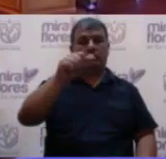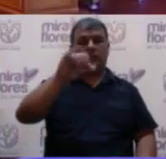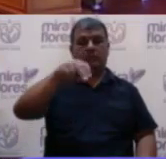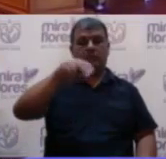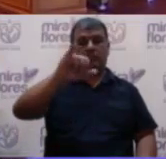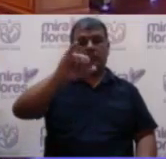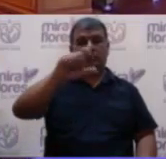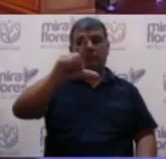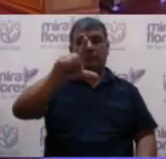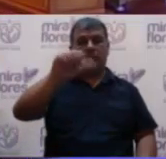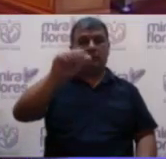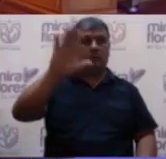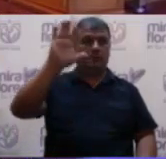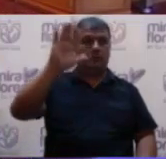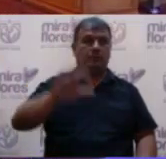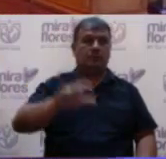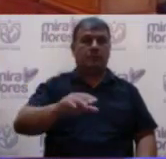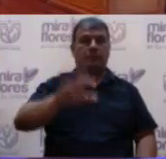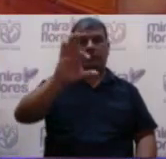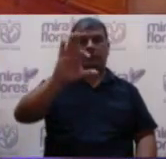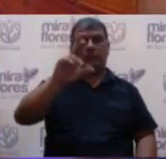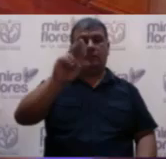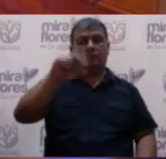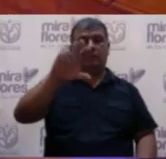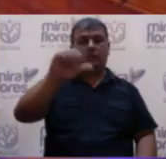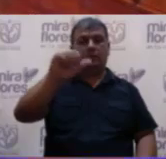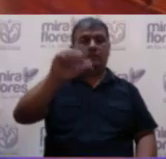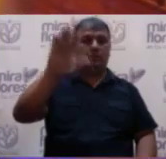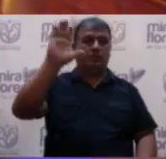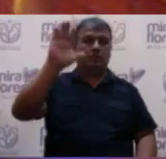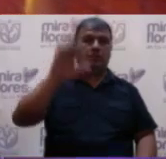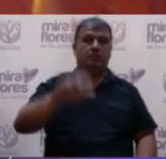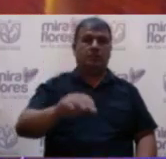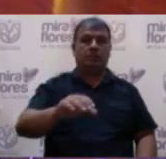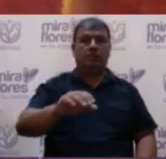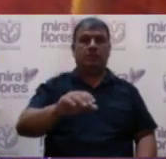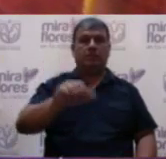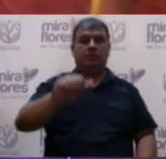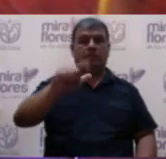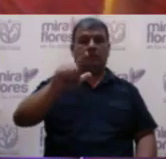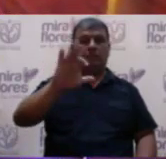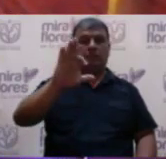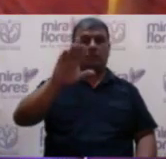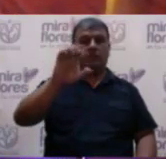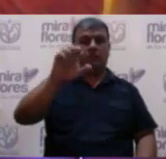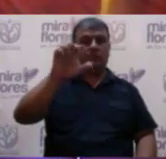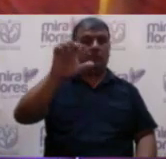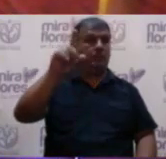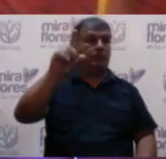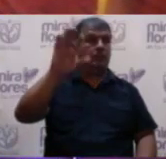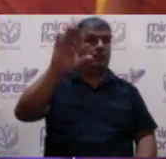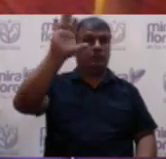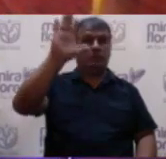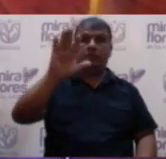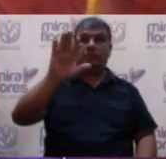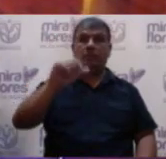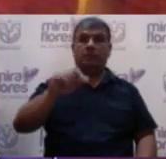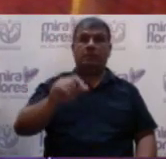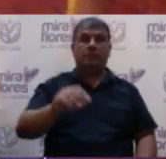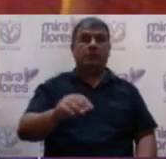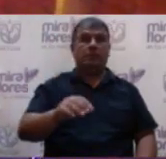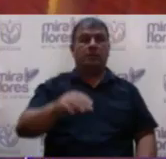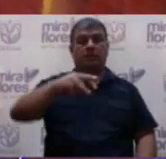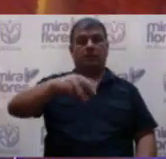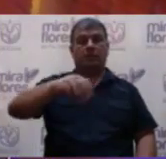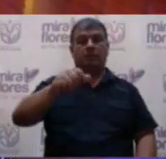Lozano Vítor. Señora Franca Rey Camino. Presente. Señor Alfredo Esteban Lee Gabriel. Presente. Señor